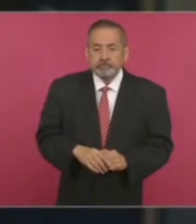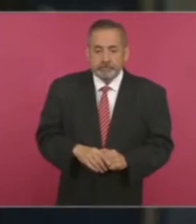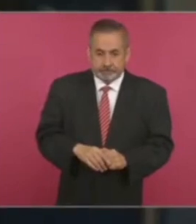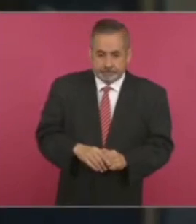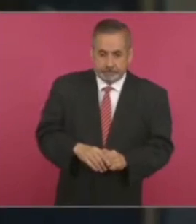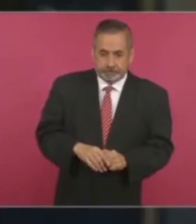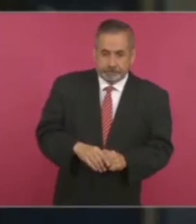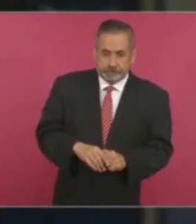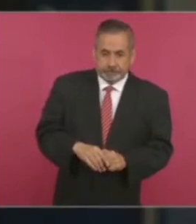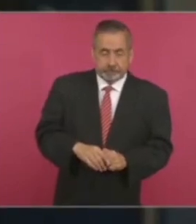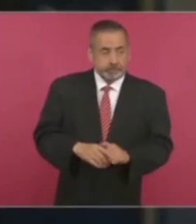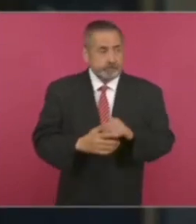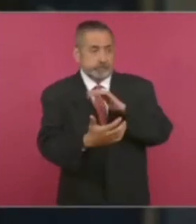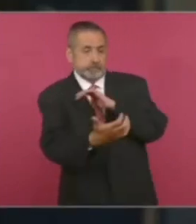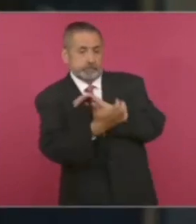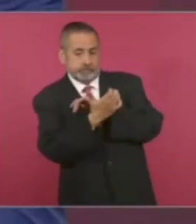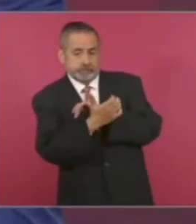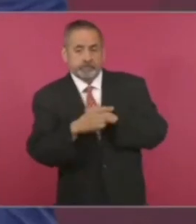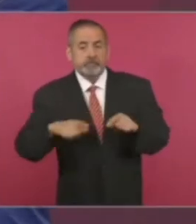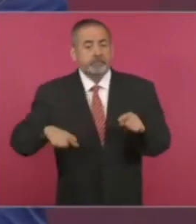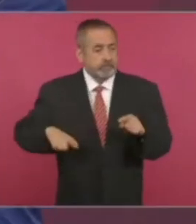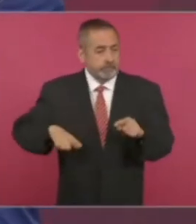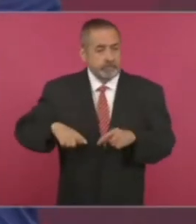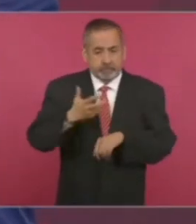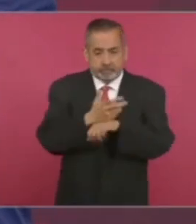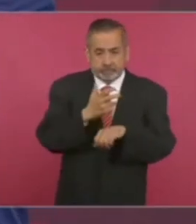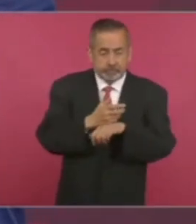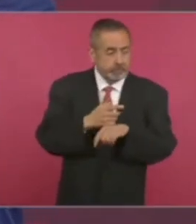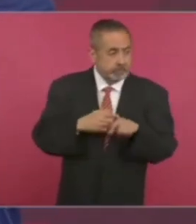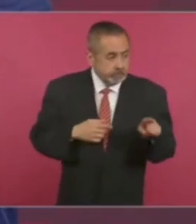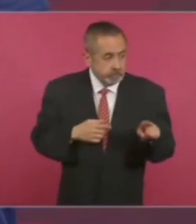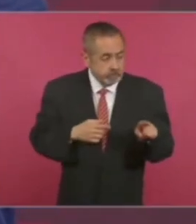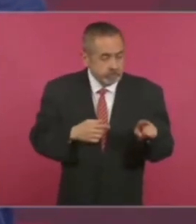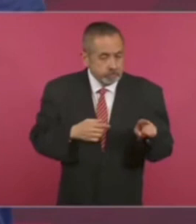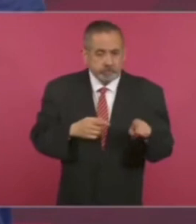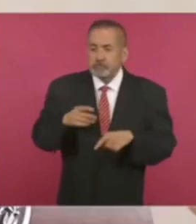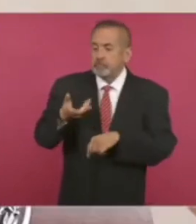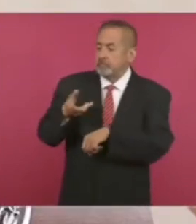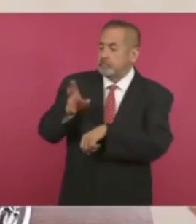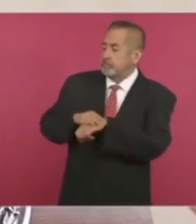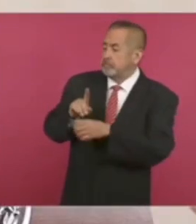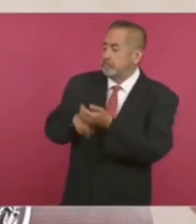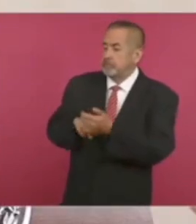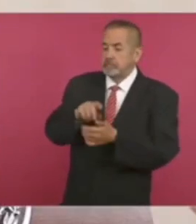A solicitud del gobierno de Estados Unidos, con la autorización de la Secretaría de